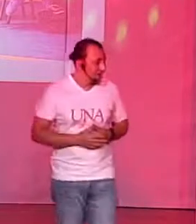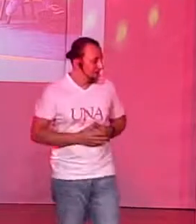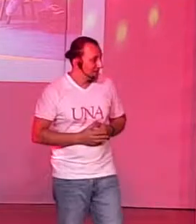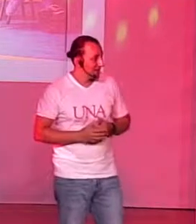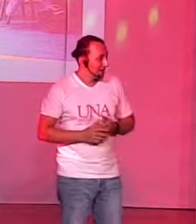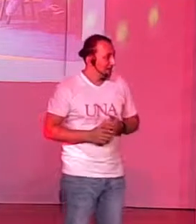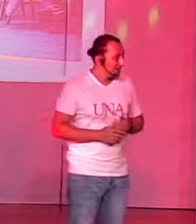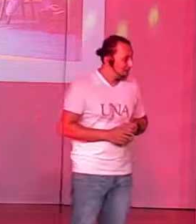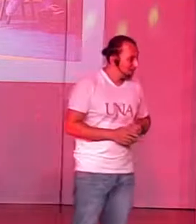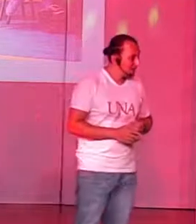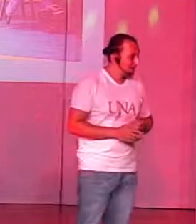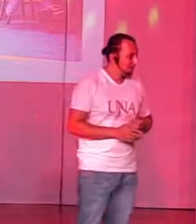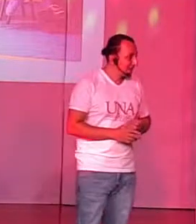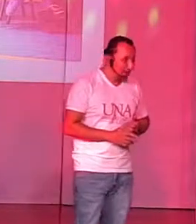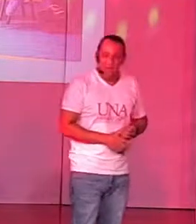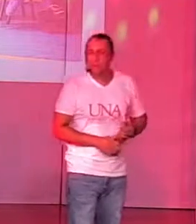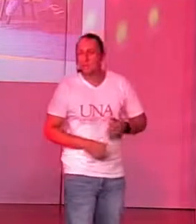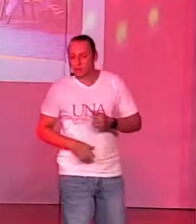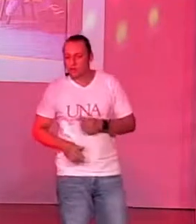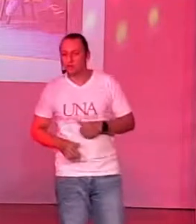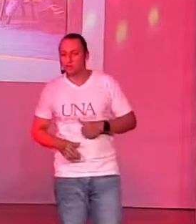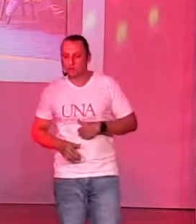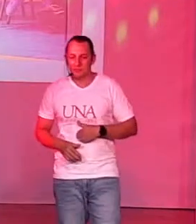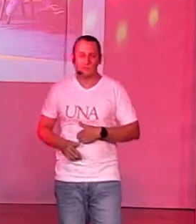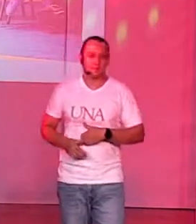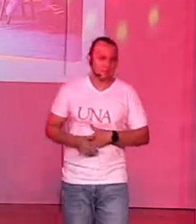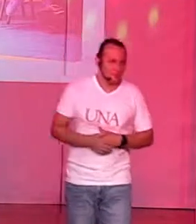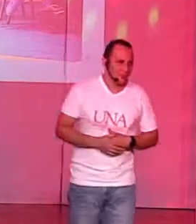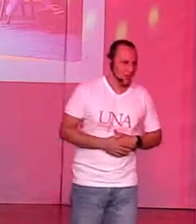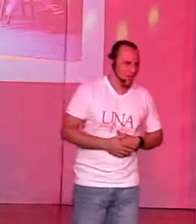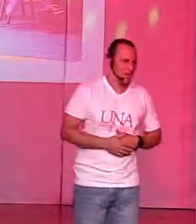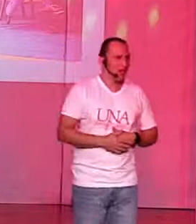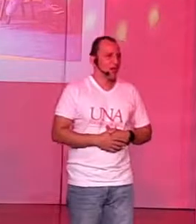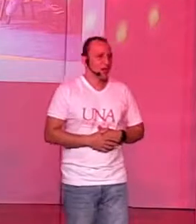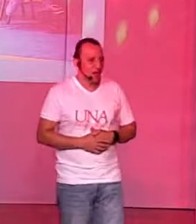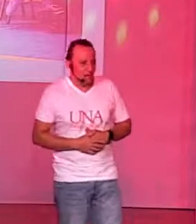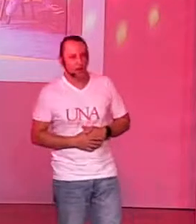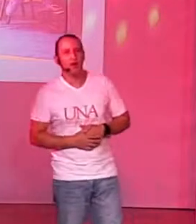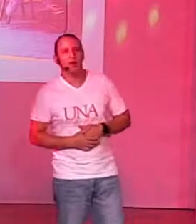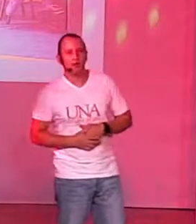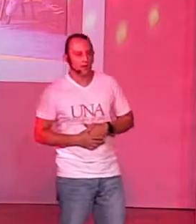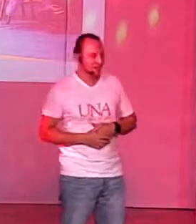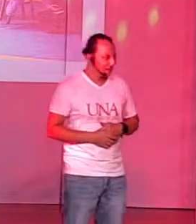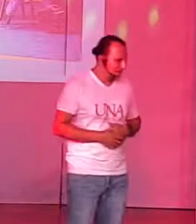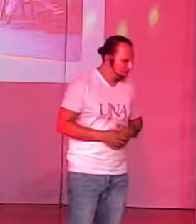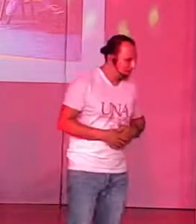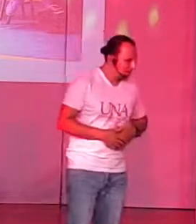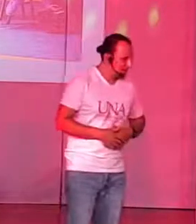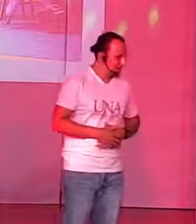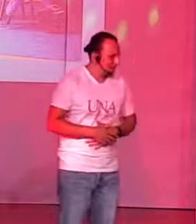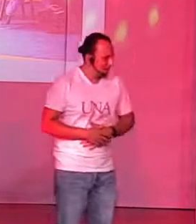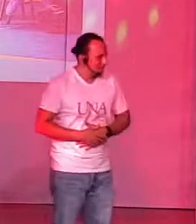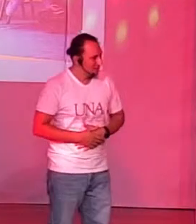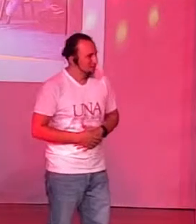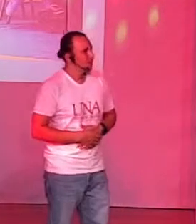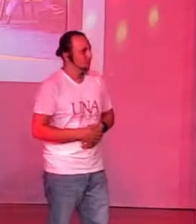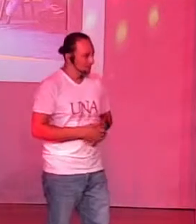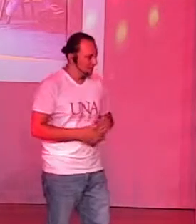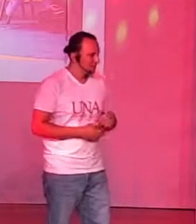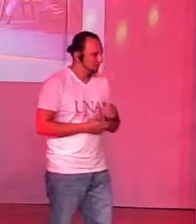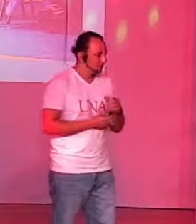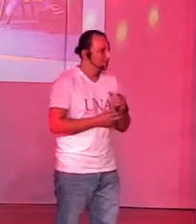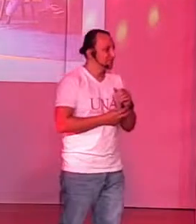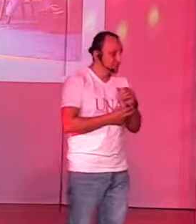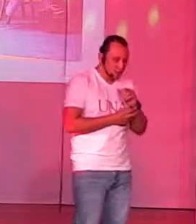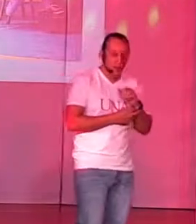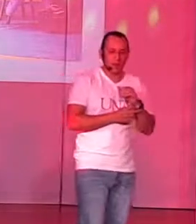está diciendo, ¿sí?, dos. Dos. Graving, okay, dos. Marvin dice Omar Dengo. Ajá, ajá. Y esa es una. Deportiva. ¿Sí?